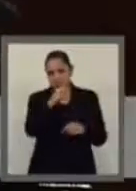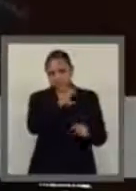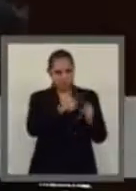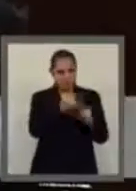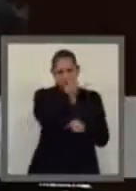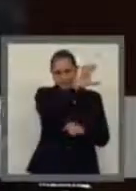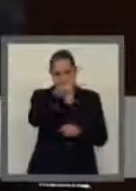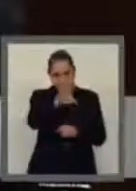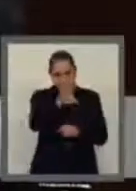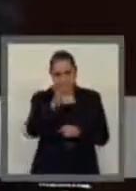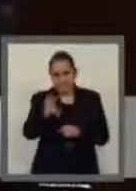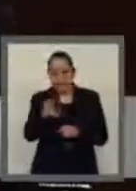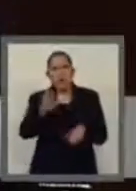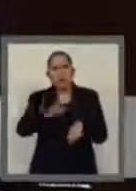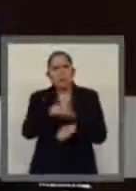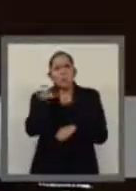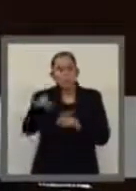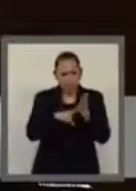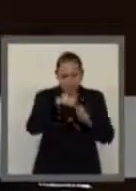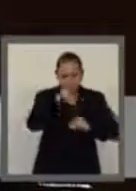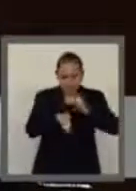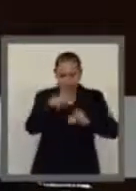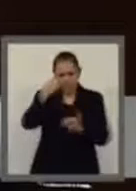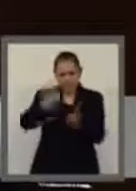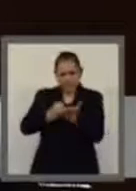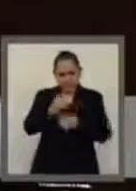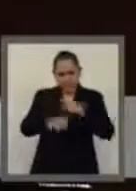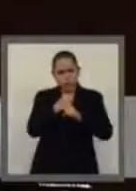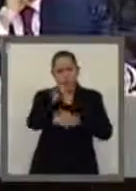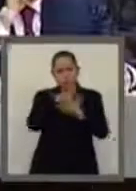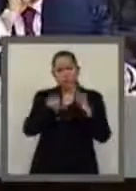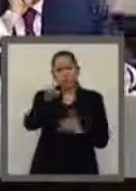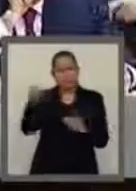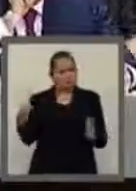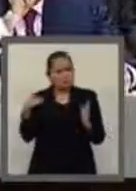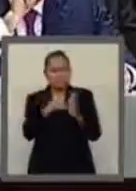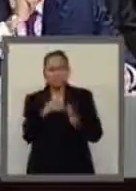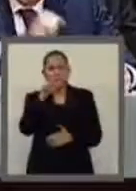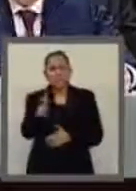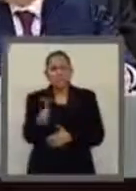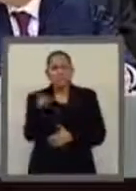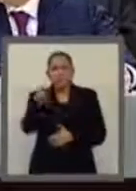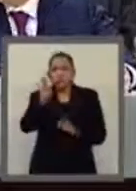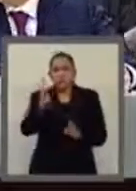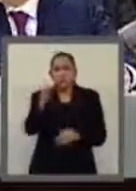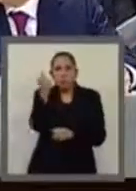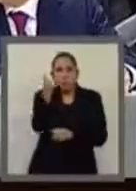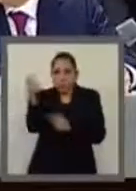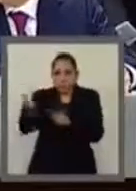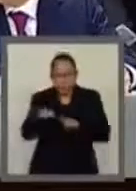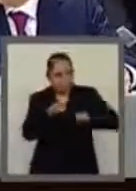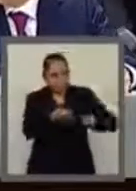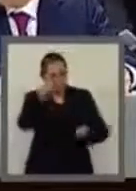no se incluyó este dato en el presupuesto según los de gastos hechos fiscales por los legisladores 2017, las entregado en el mes de junio a esta soberanía?